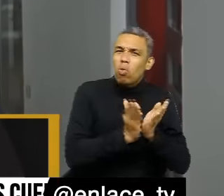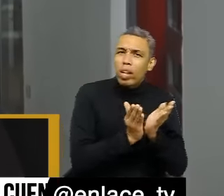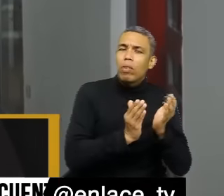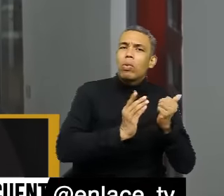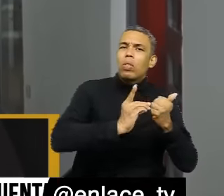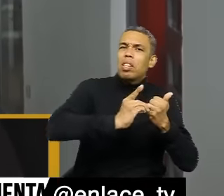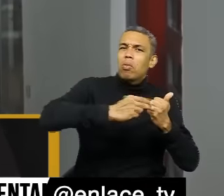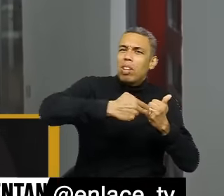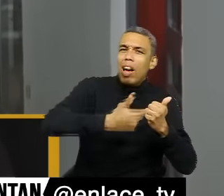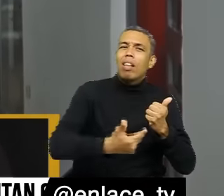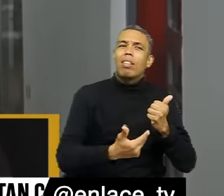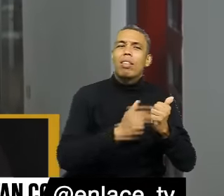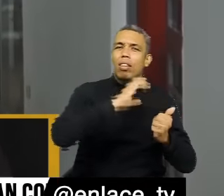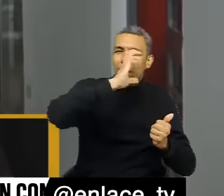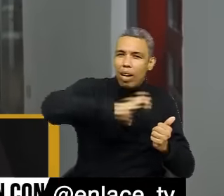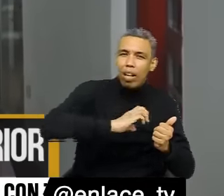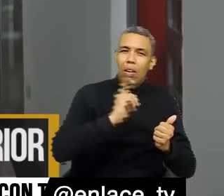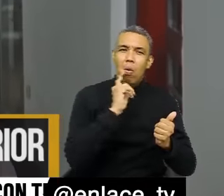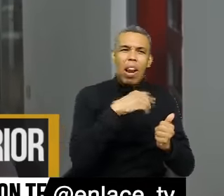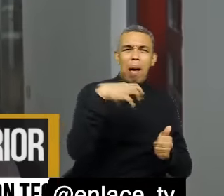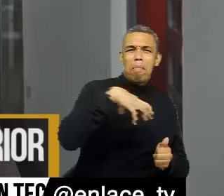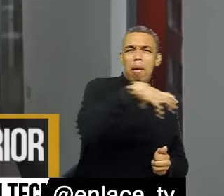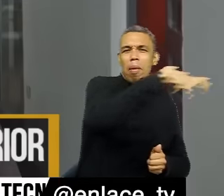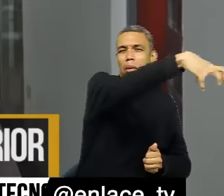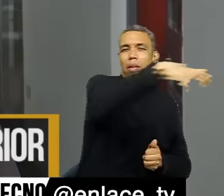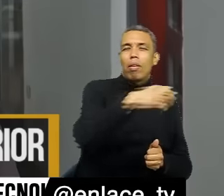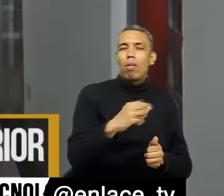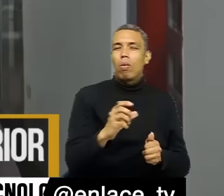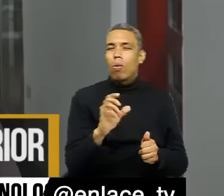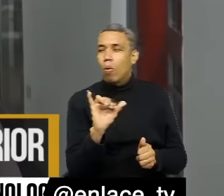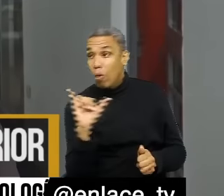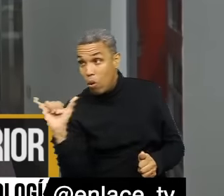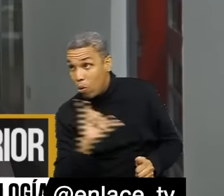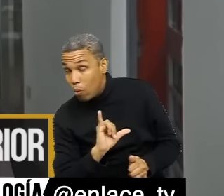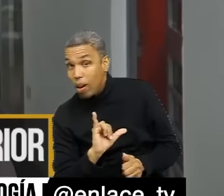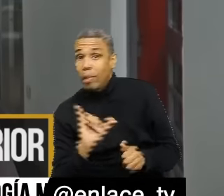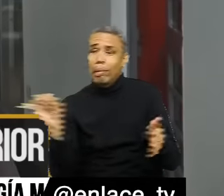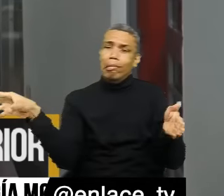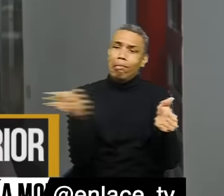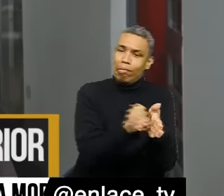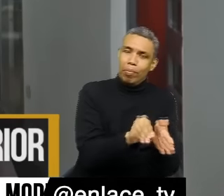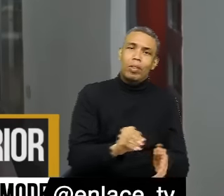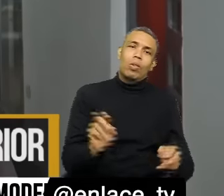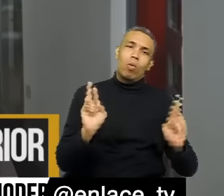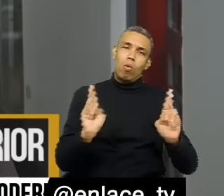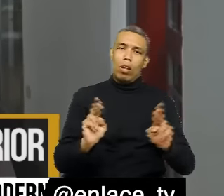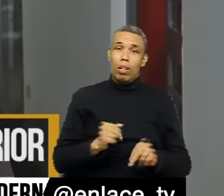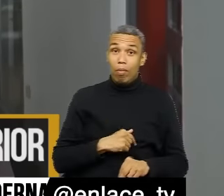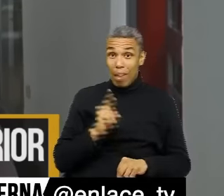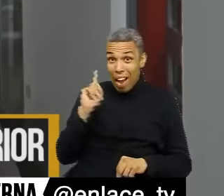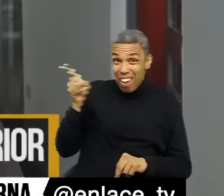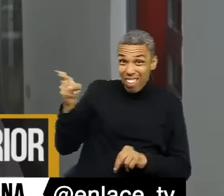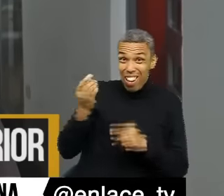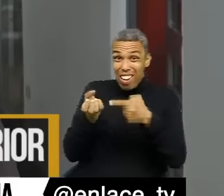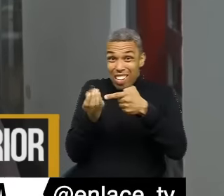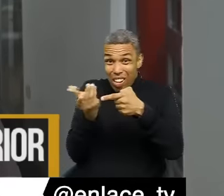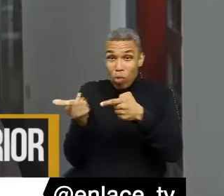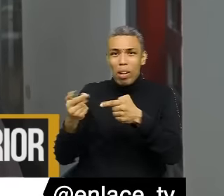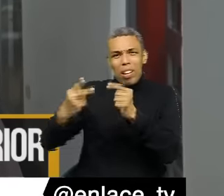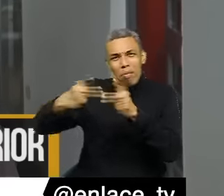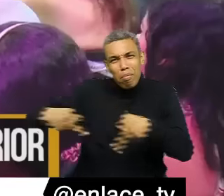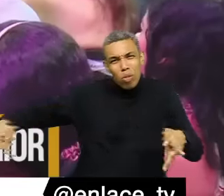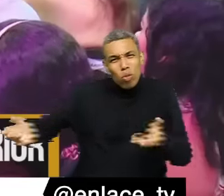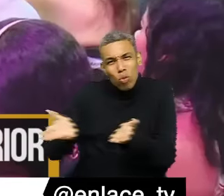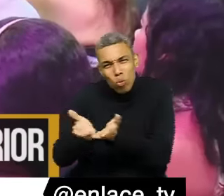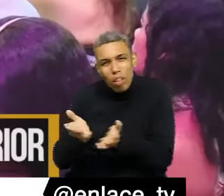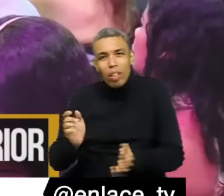se forman los estudiantes, las niñas, cómo adquieren esos conocimientos, esos valores, esos